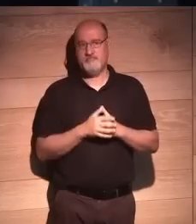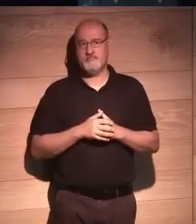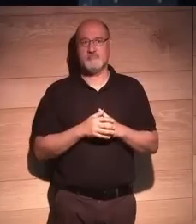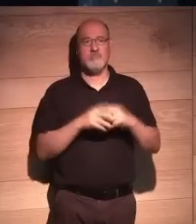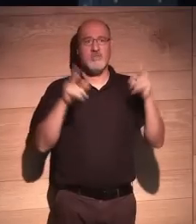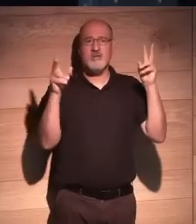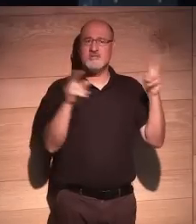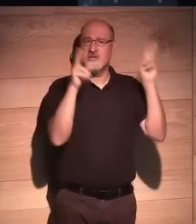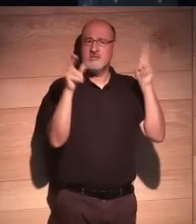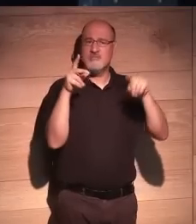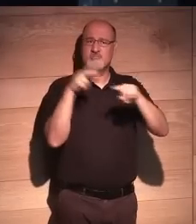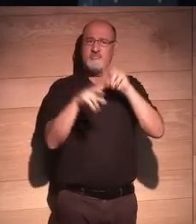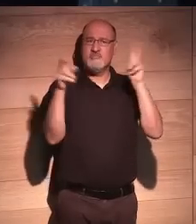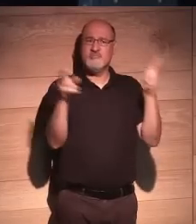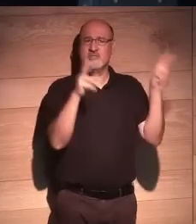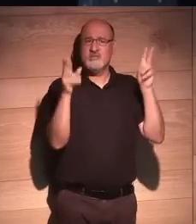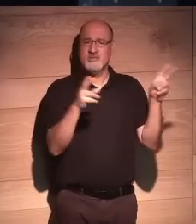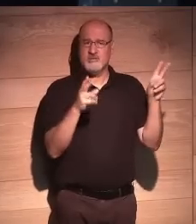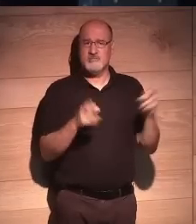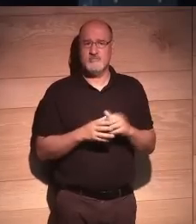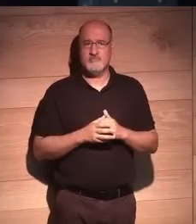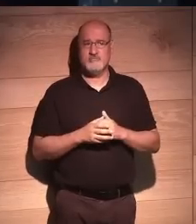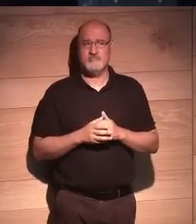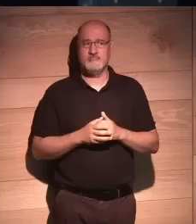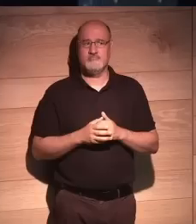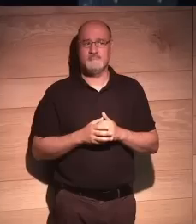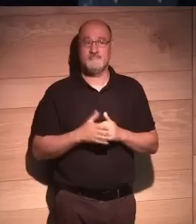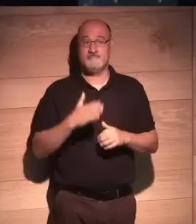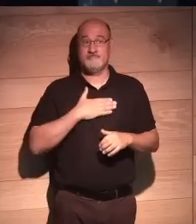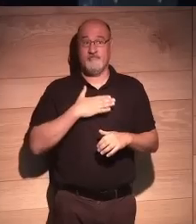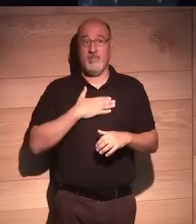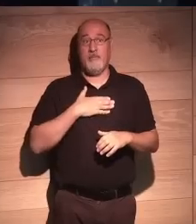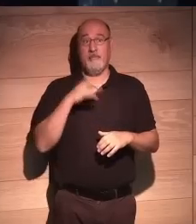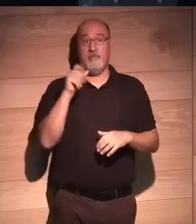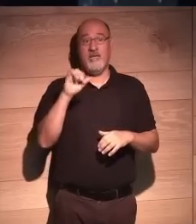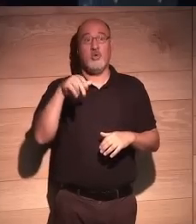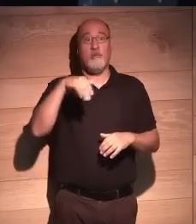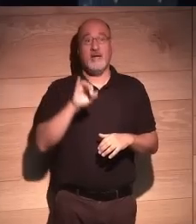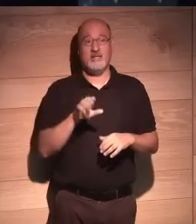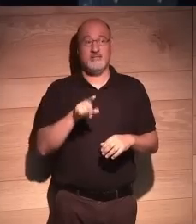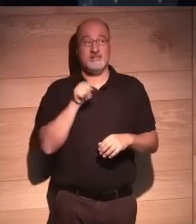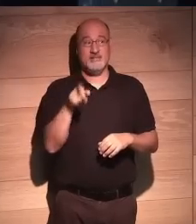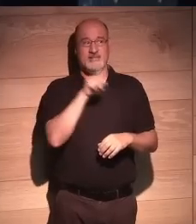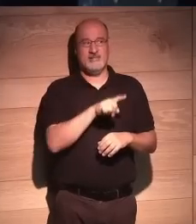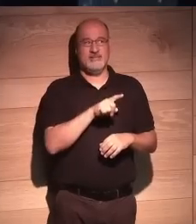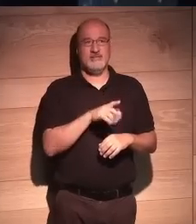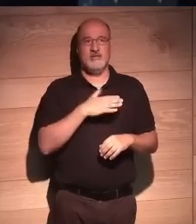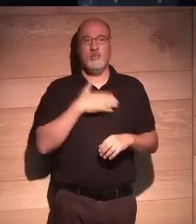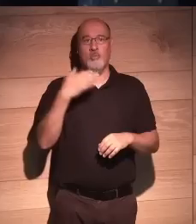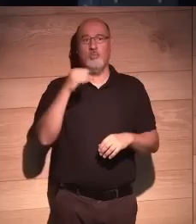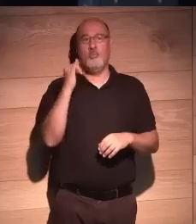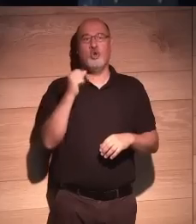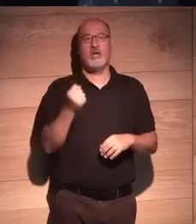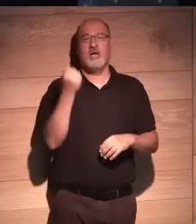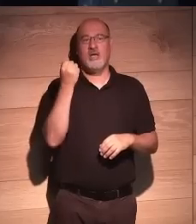serie nos podía marcar? No lo sé, a mí. Bueno, no tenéis por qué tener A mí- muchísimas, a mí me ¿eh? Oye, yo gustaba. tengo dos, ¿eh? Yo tengo 25. Bueno, espérate. Yo tengo dos,